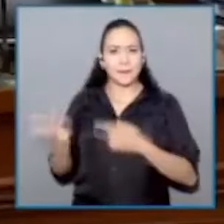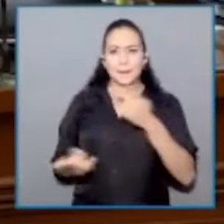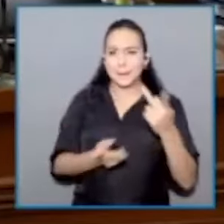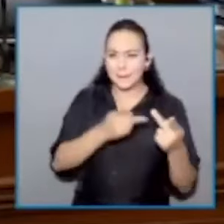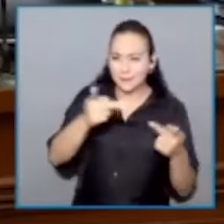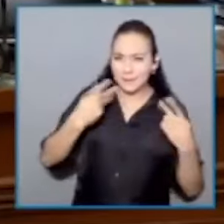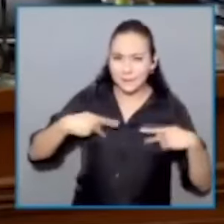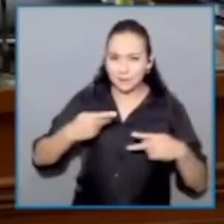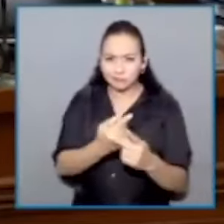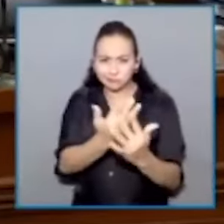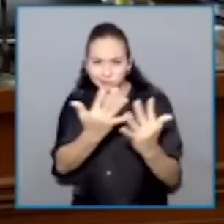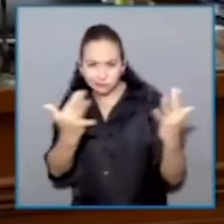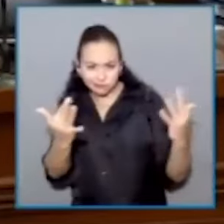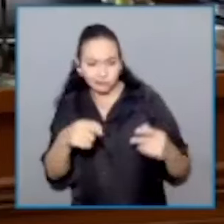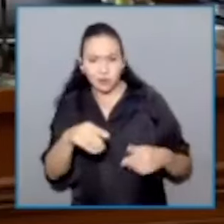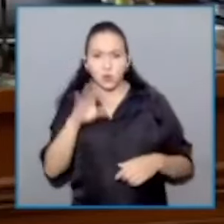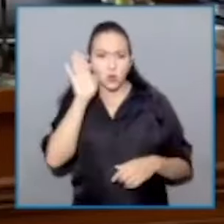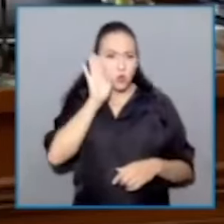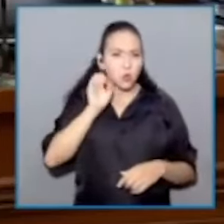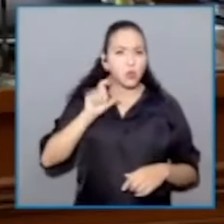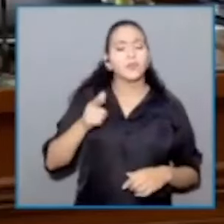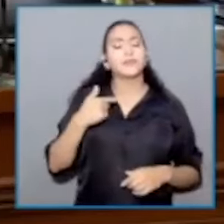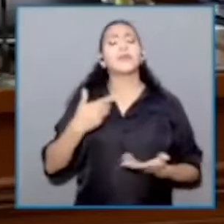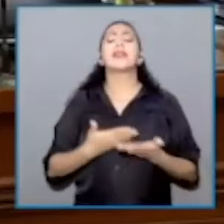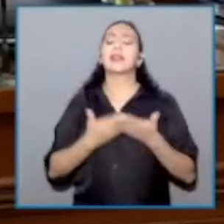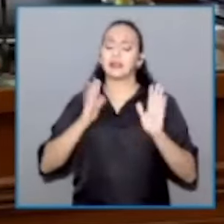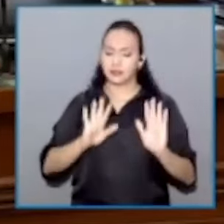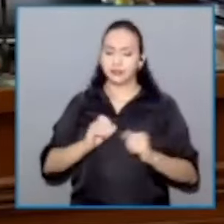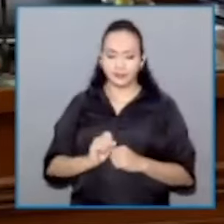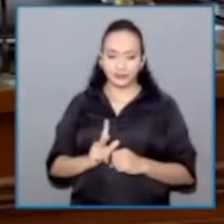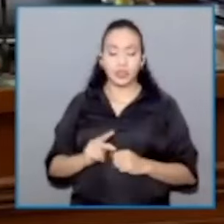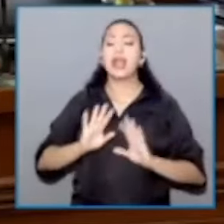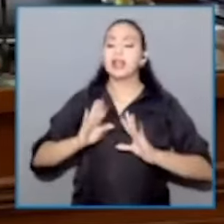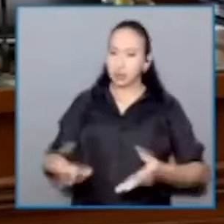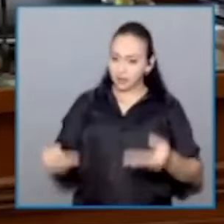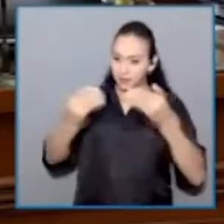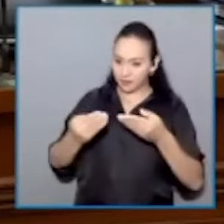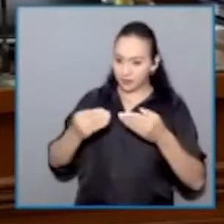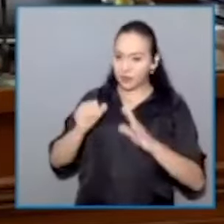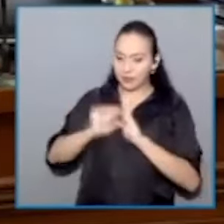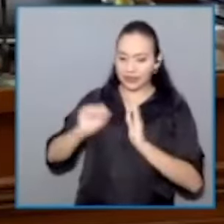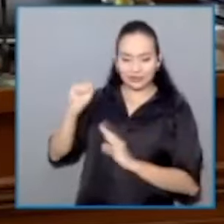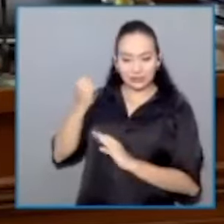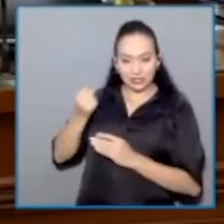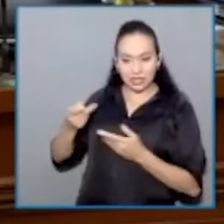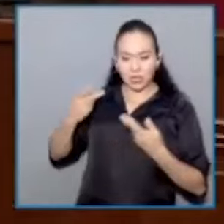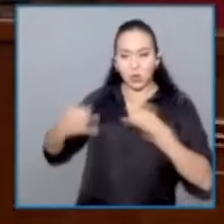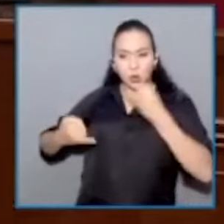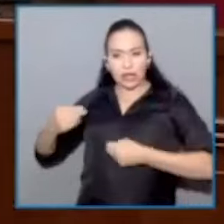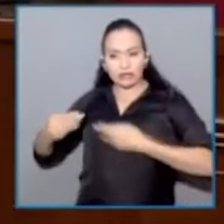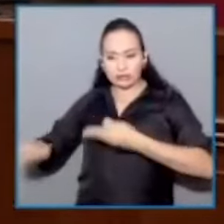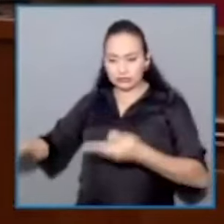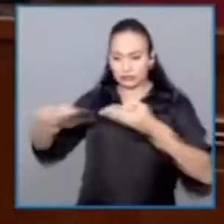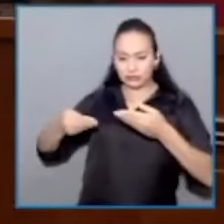darle a las solicitudes presentadas por las personas juzgadoras en septiembre pasado. El proyecto del ministro González Alcántara fue